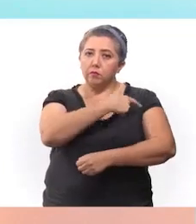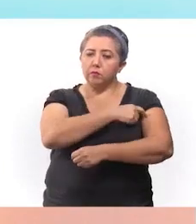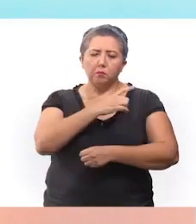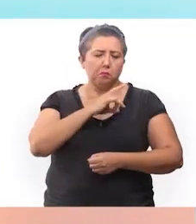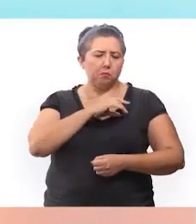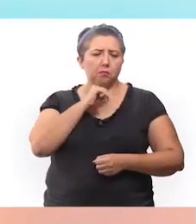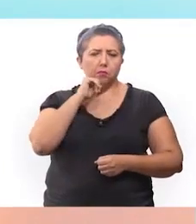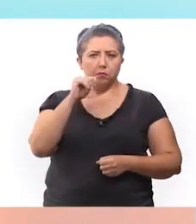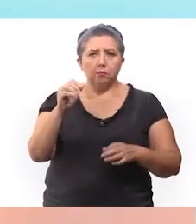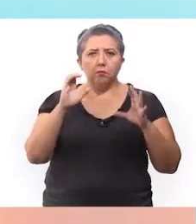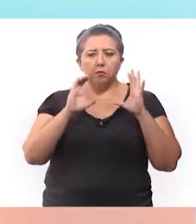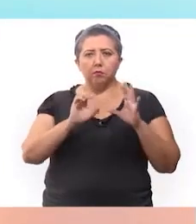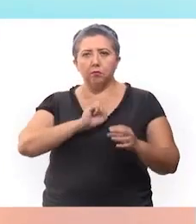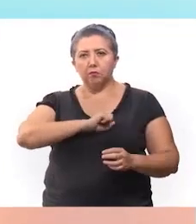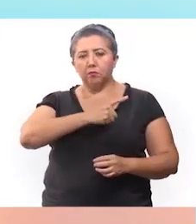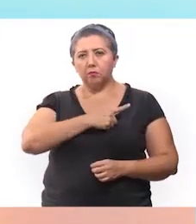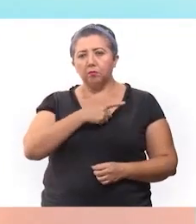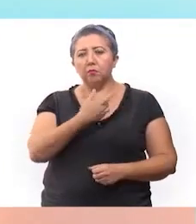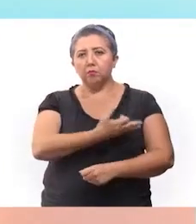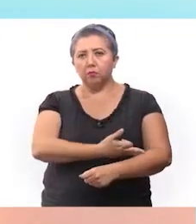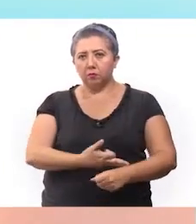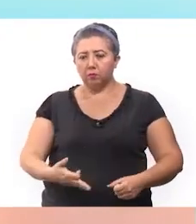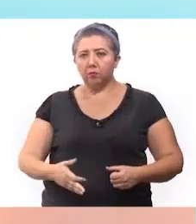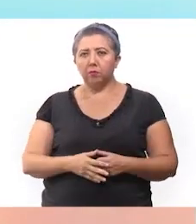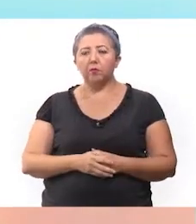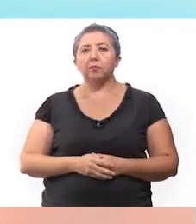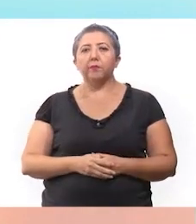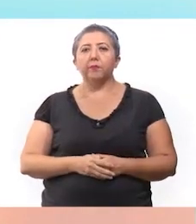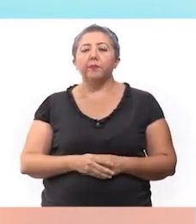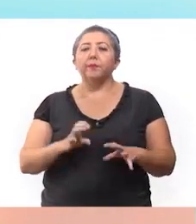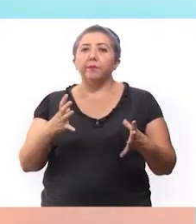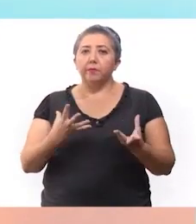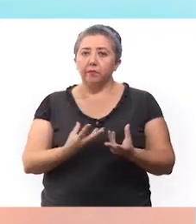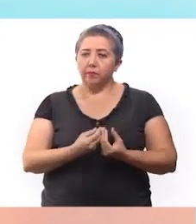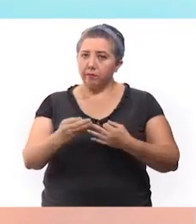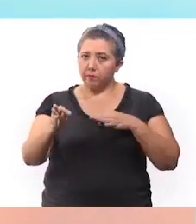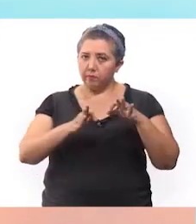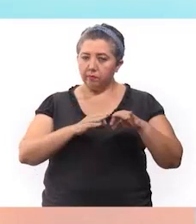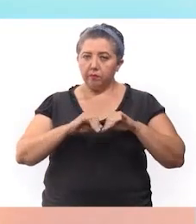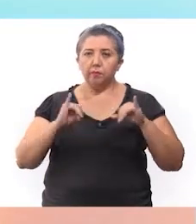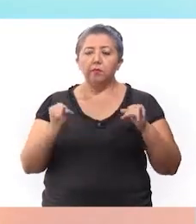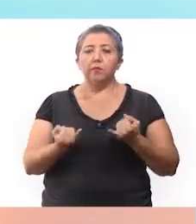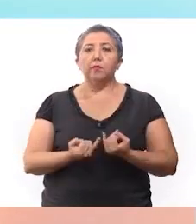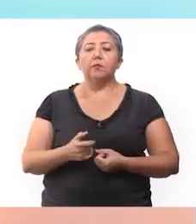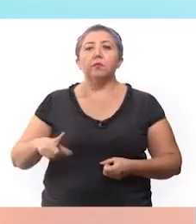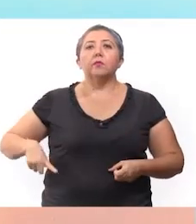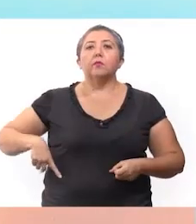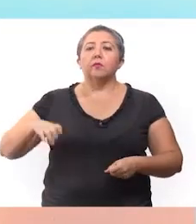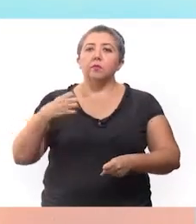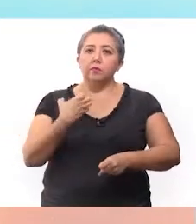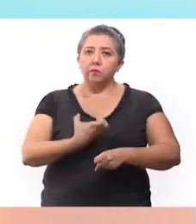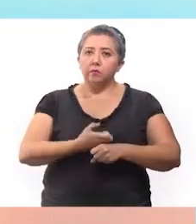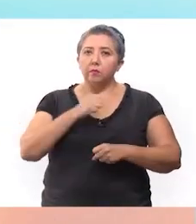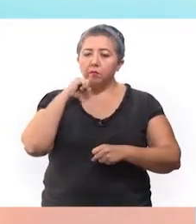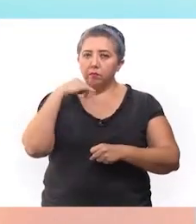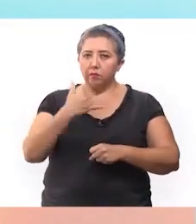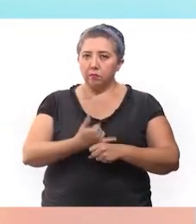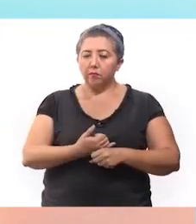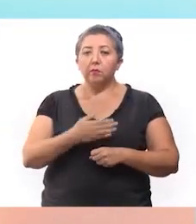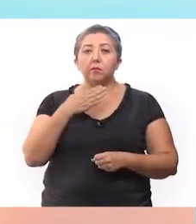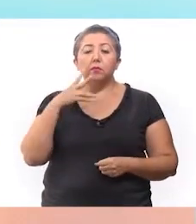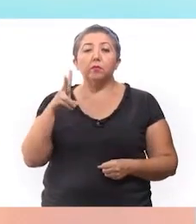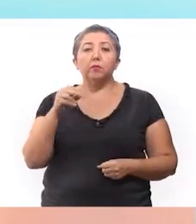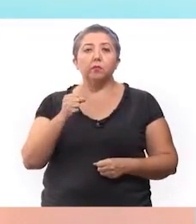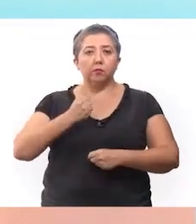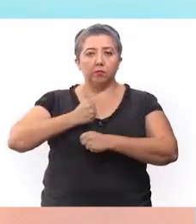sin temor para proteger nuestra salud y la de nuestras familias. Estamos trabajando de manera conjunta el Gobierno del Estado, la Secretaría del